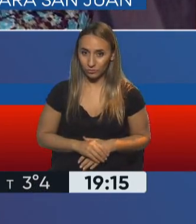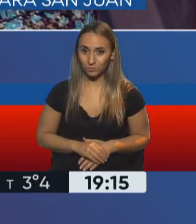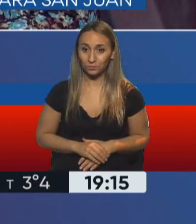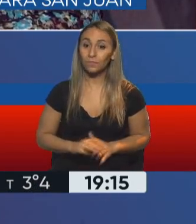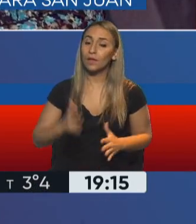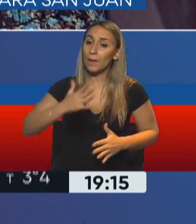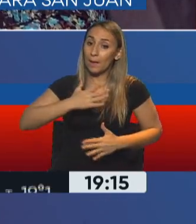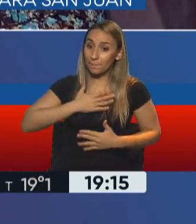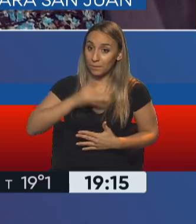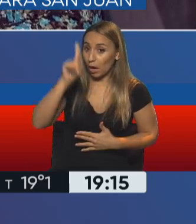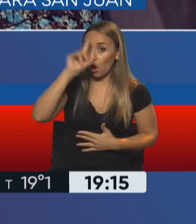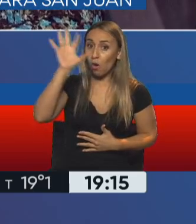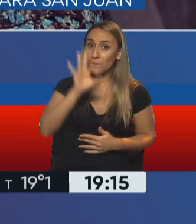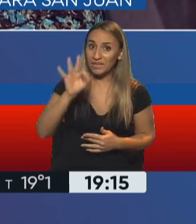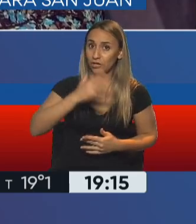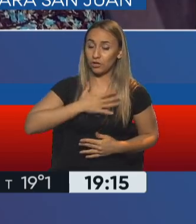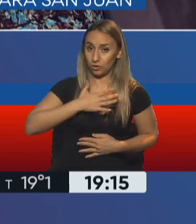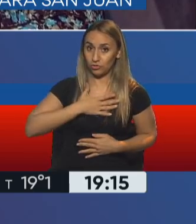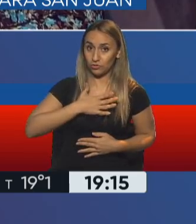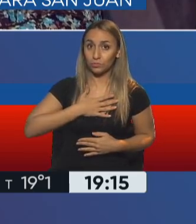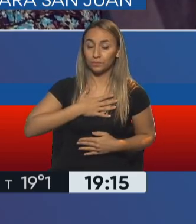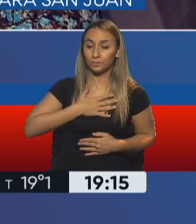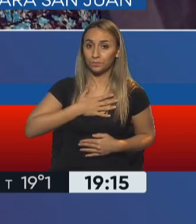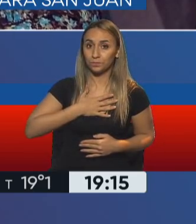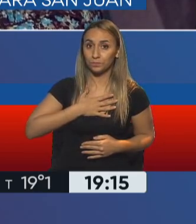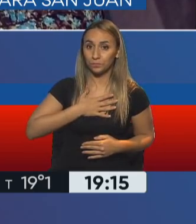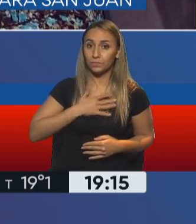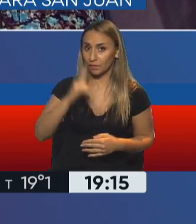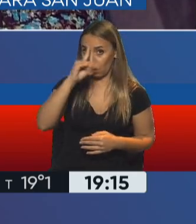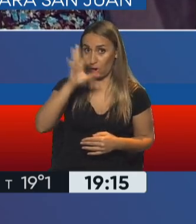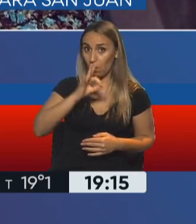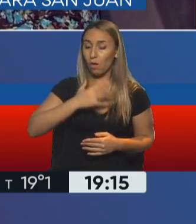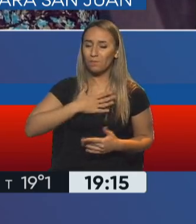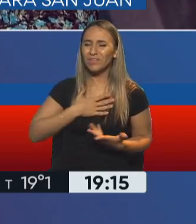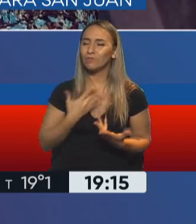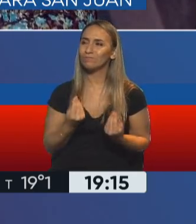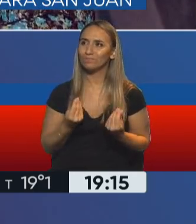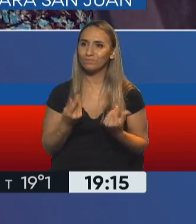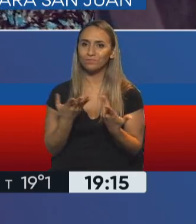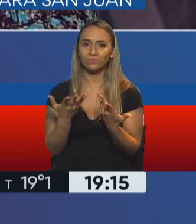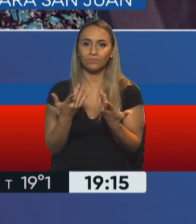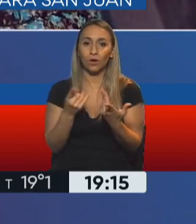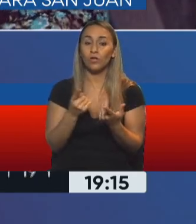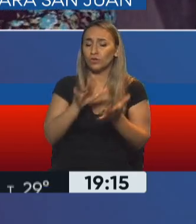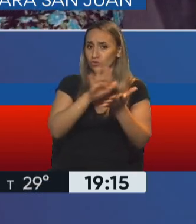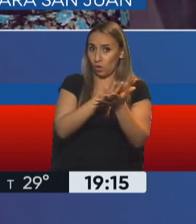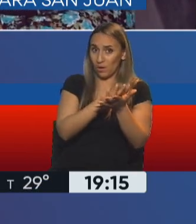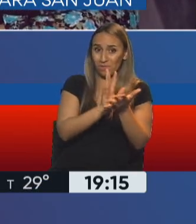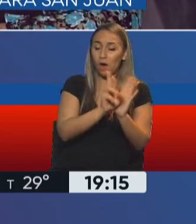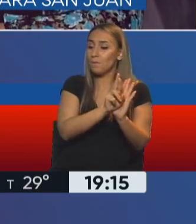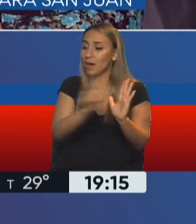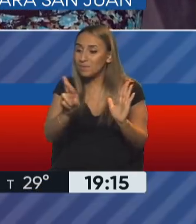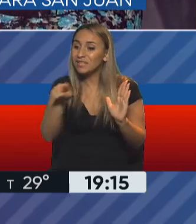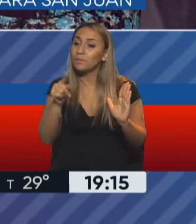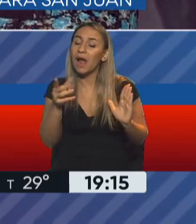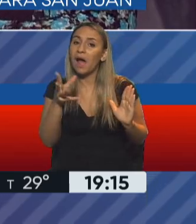mi opinión jurídica, respecto de la necesidad del relevamiento del secreto, yo creo que el